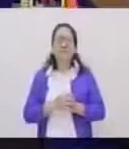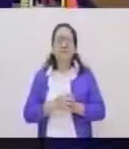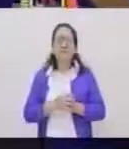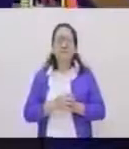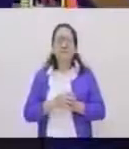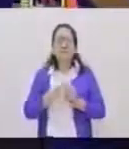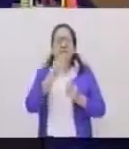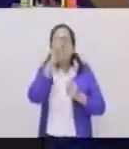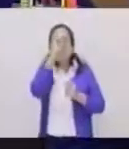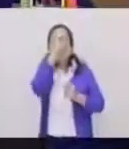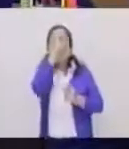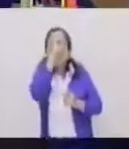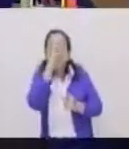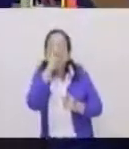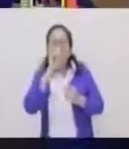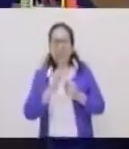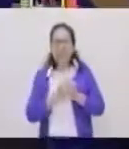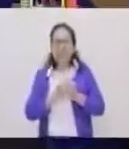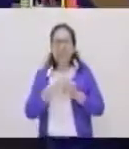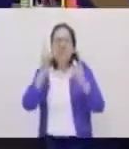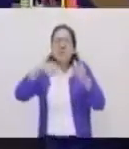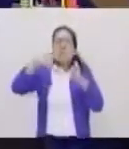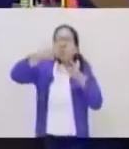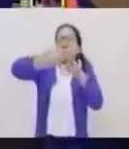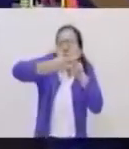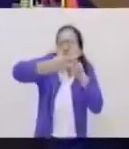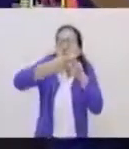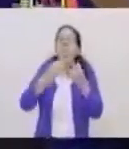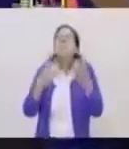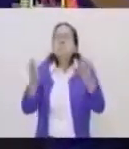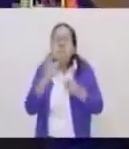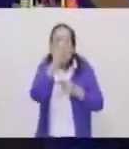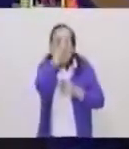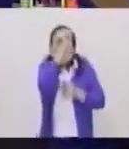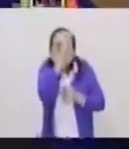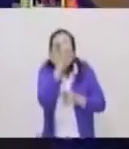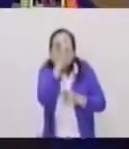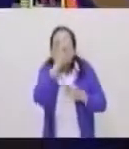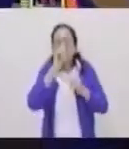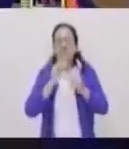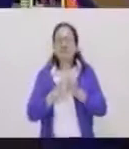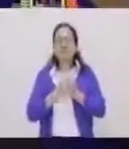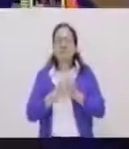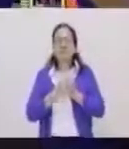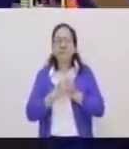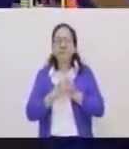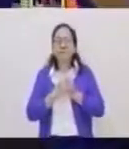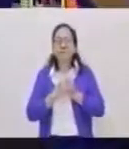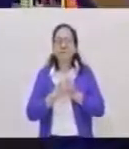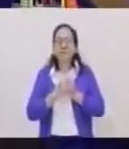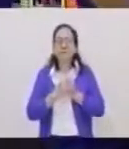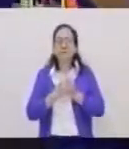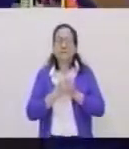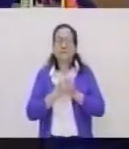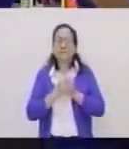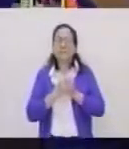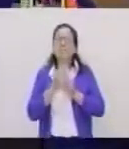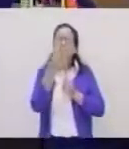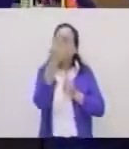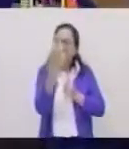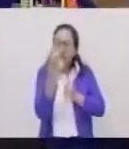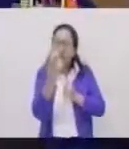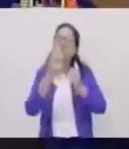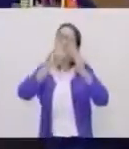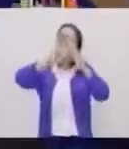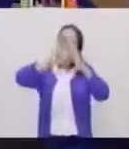este objeto. Entonces vamos a realizar una marca hasta donde quedó nuestro metro